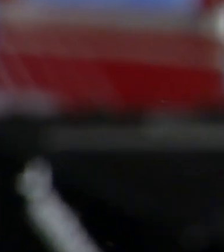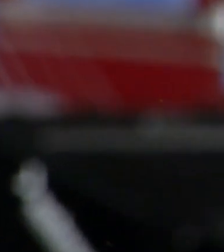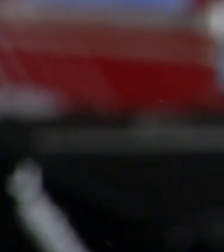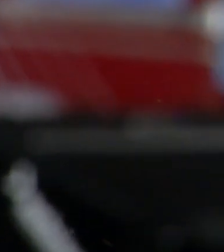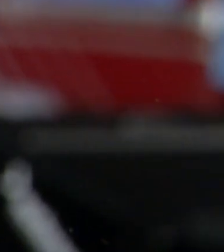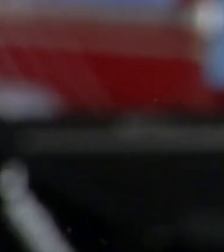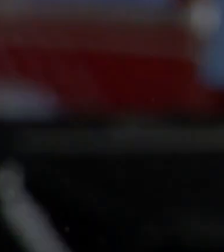¡Gracias!